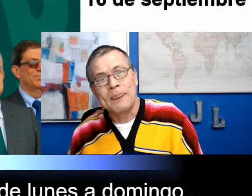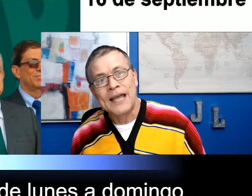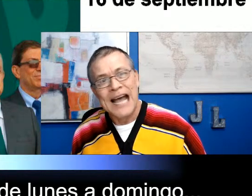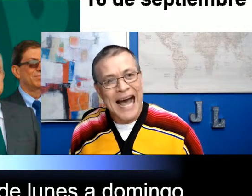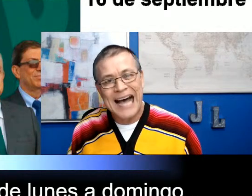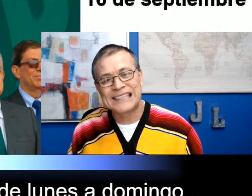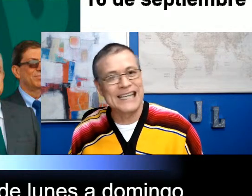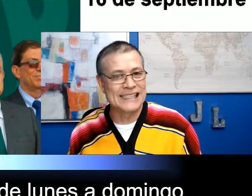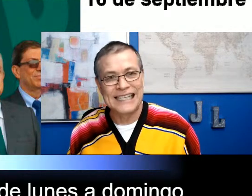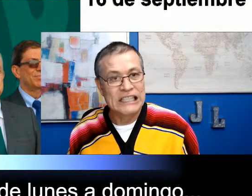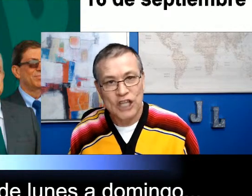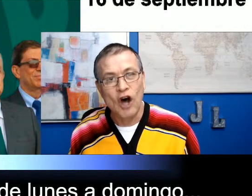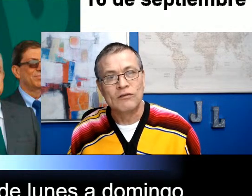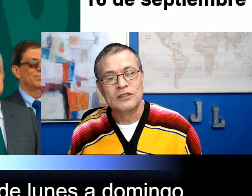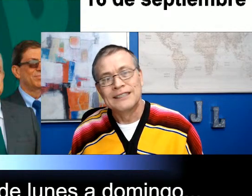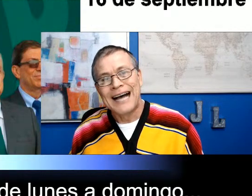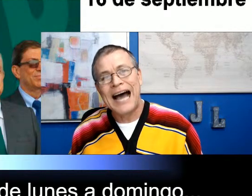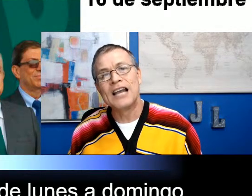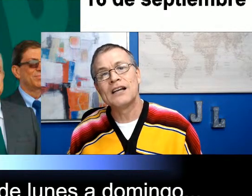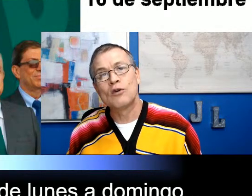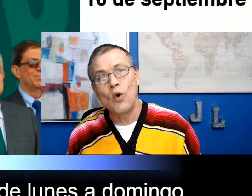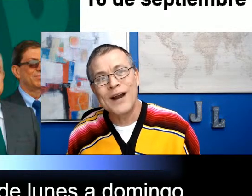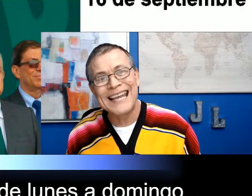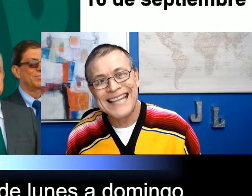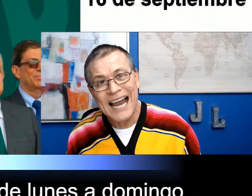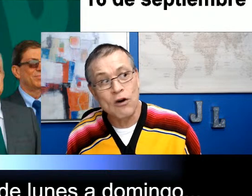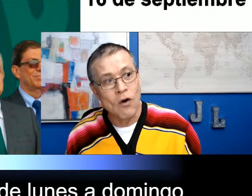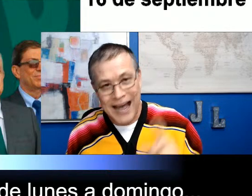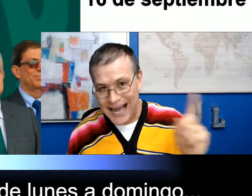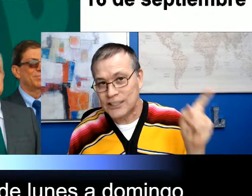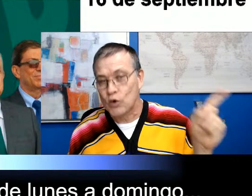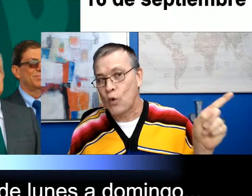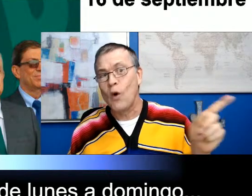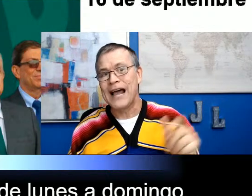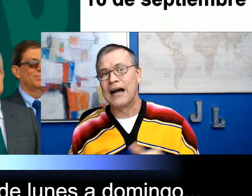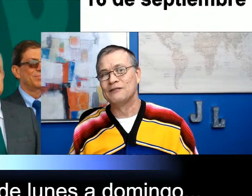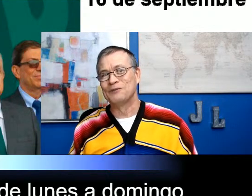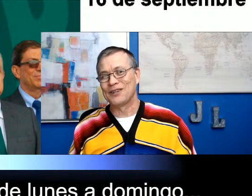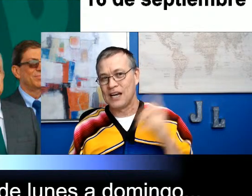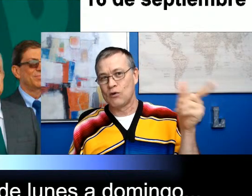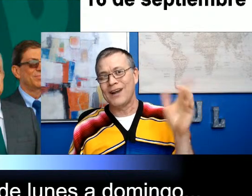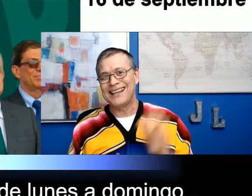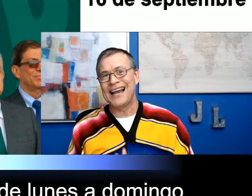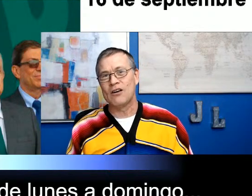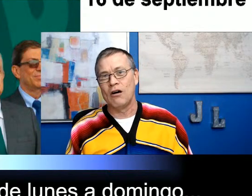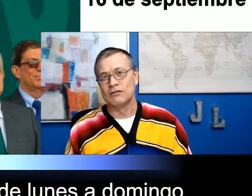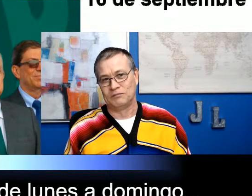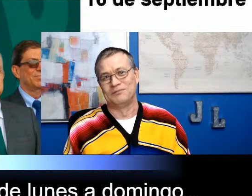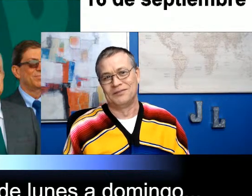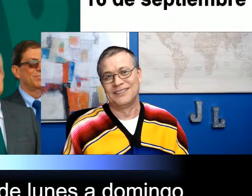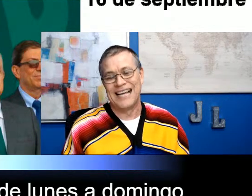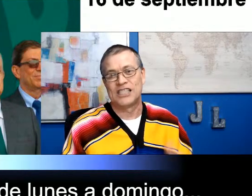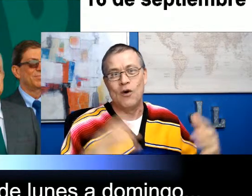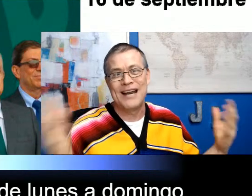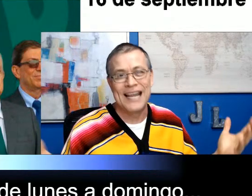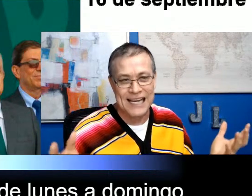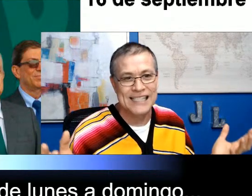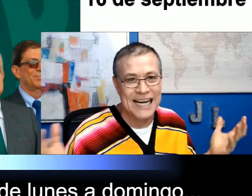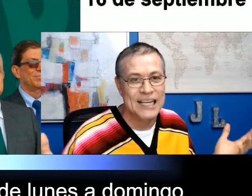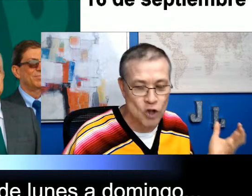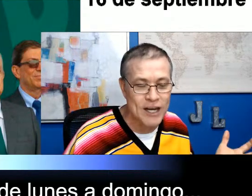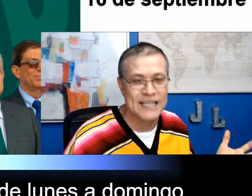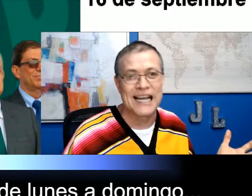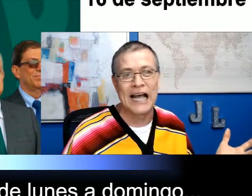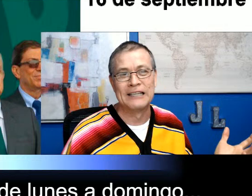Católica asesinó al cura Hidalgo, a su cura, porque el cura Hidalgo nació en la